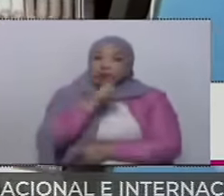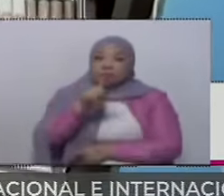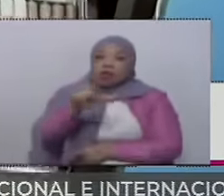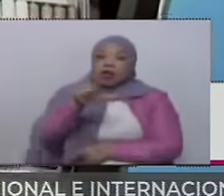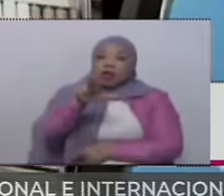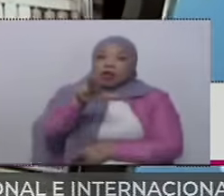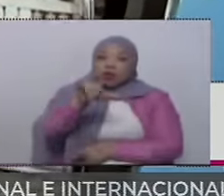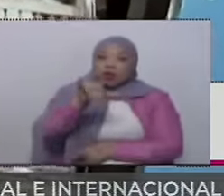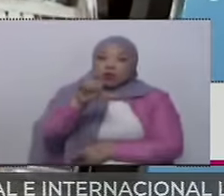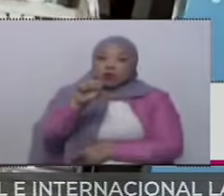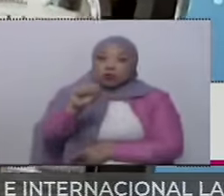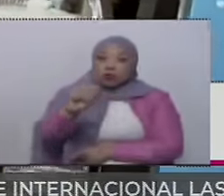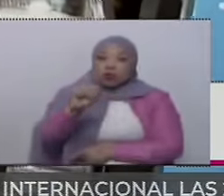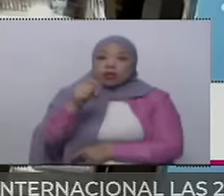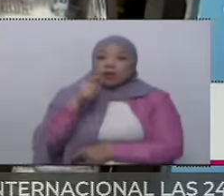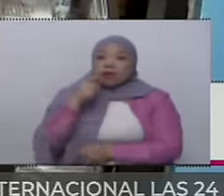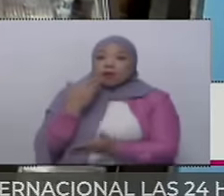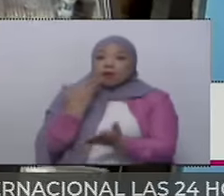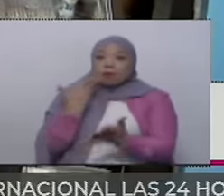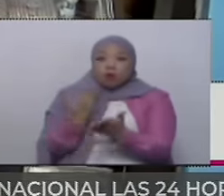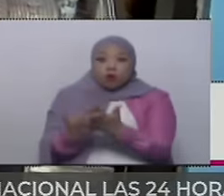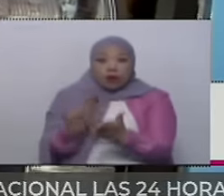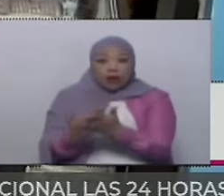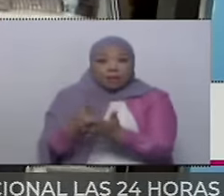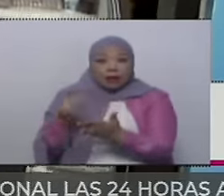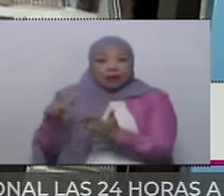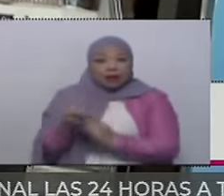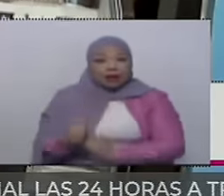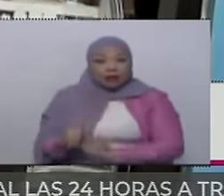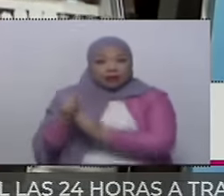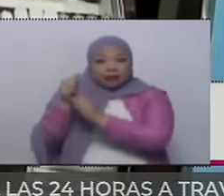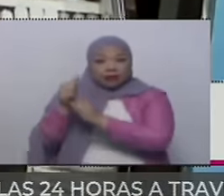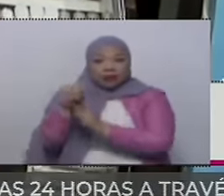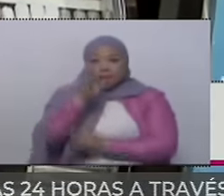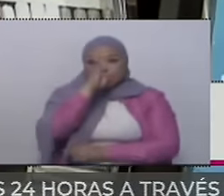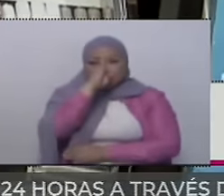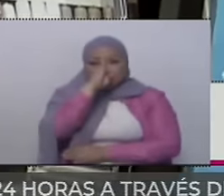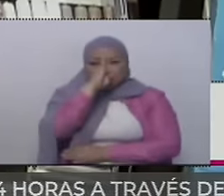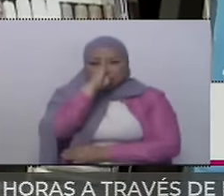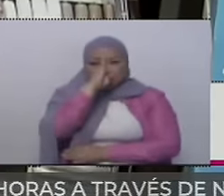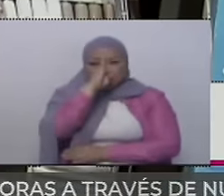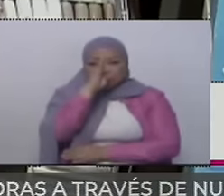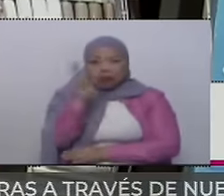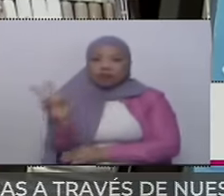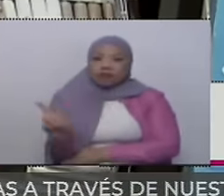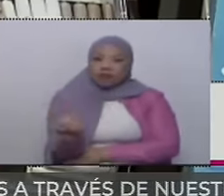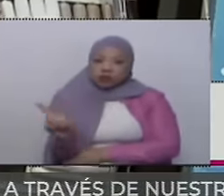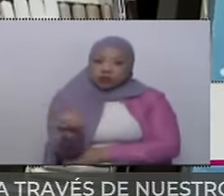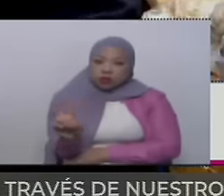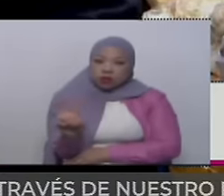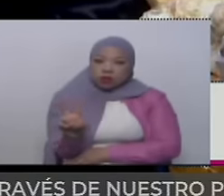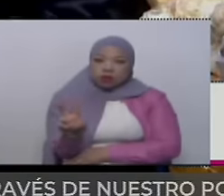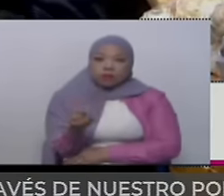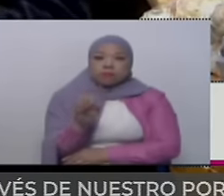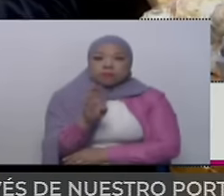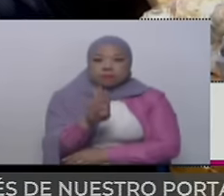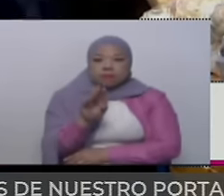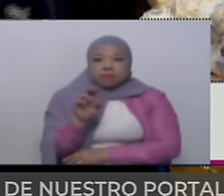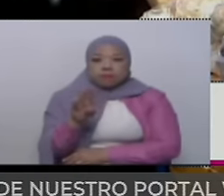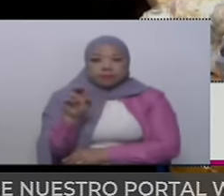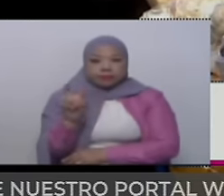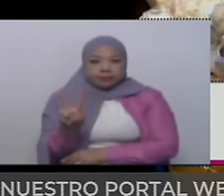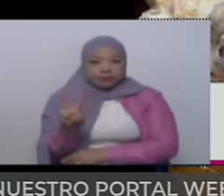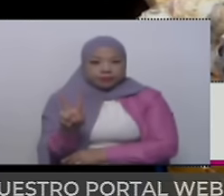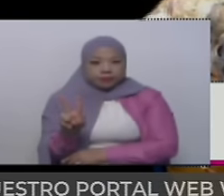ha sido el alma de este programa, junto al Banco de Venezuela, BDV. Aquí tenemos